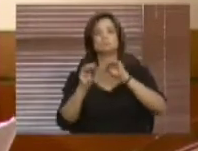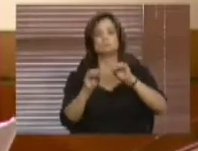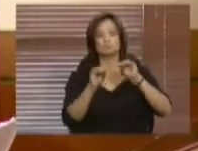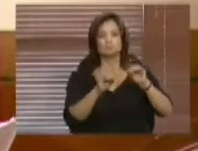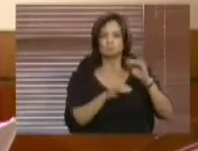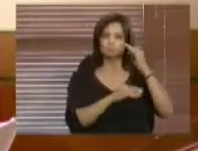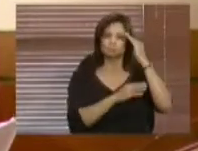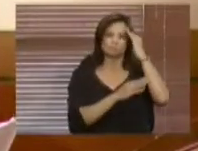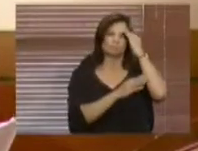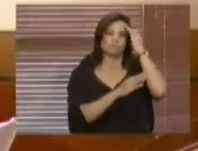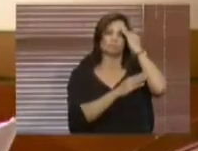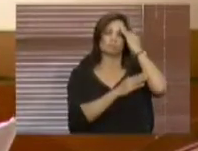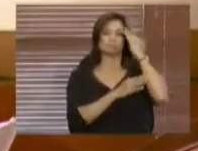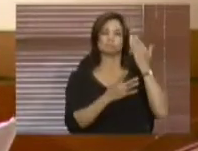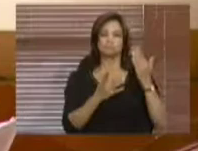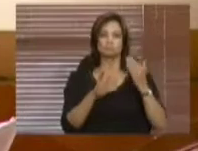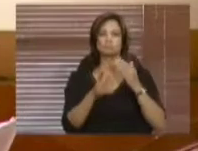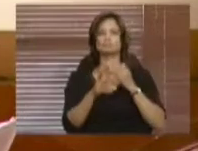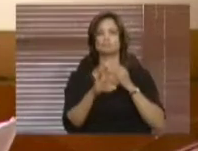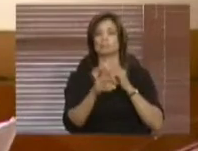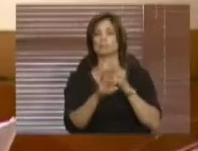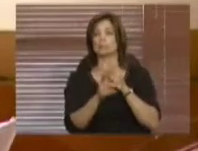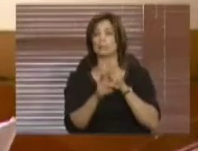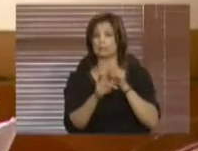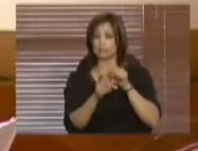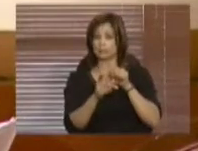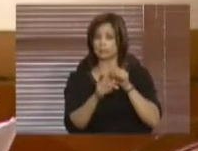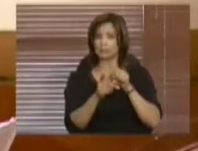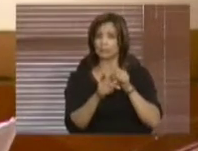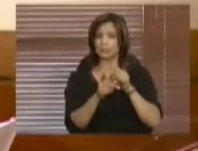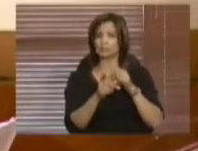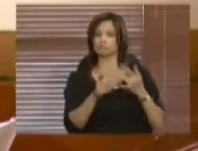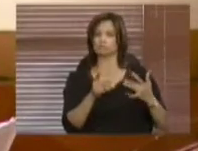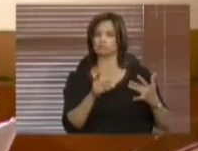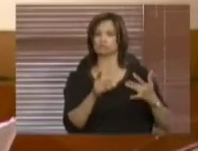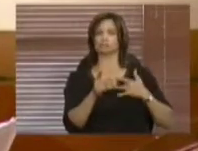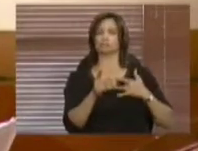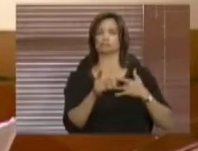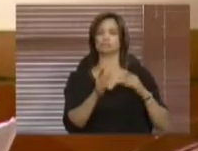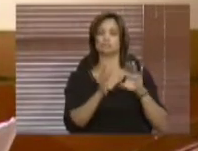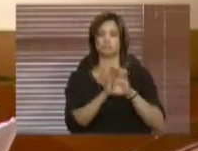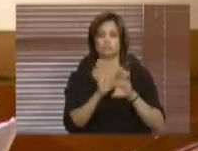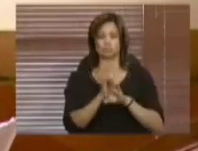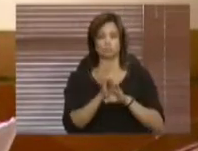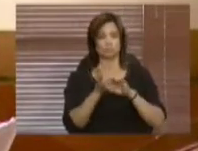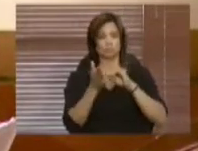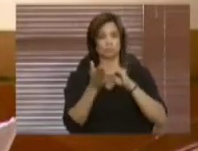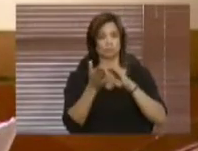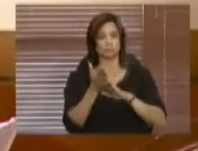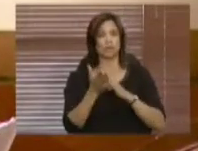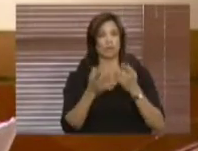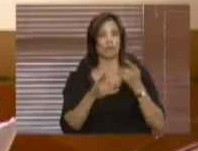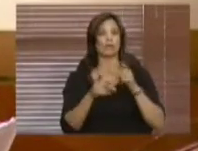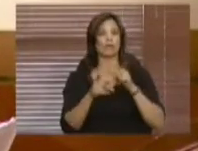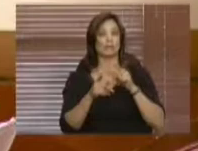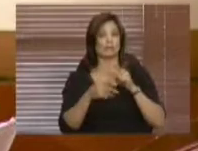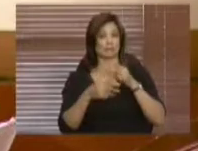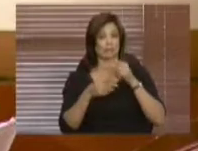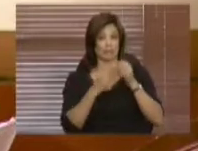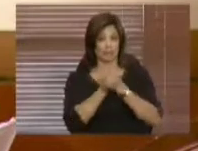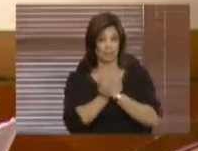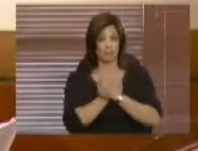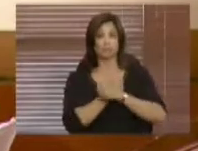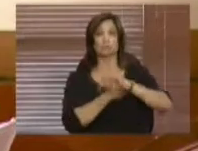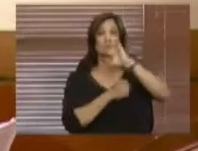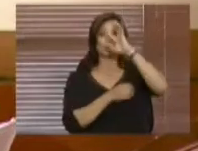conciencia y el espíritu de la colectividad el sentimiento constitucional, el amor a la patria y